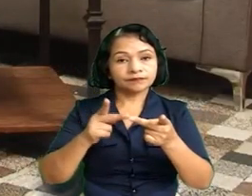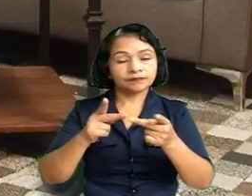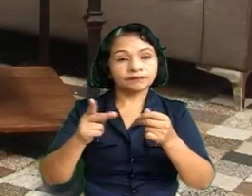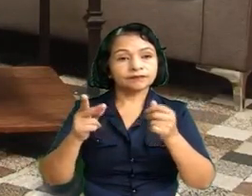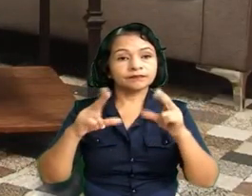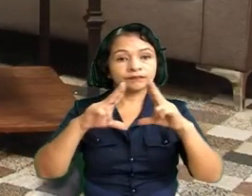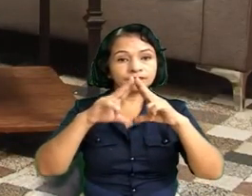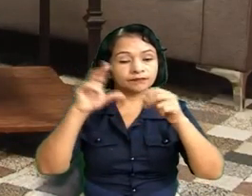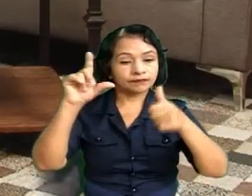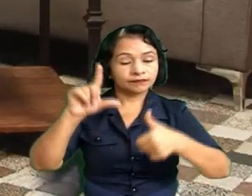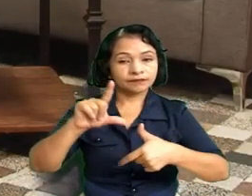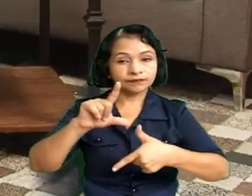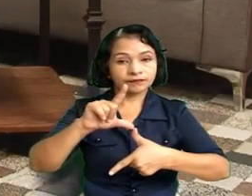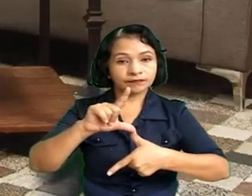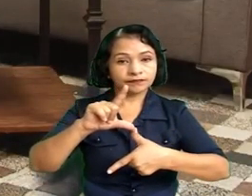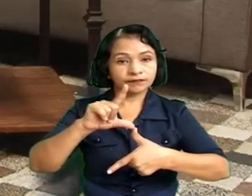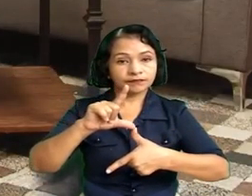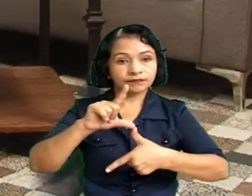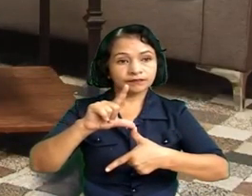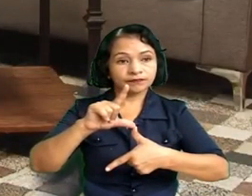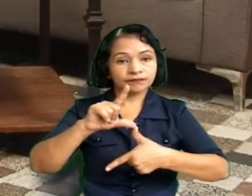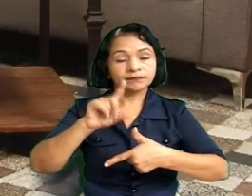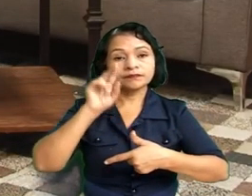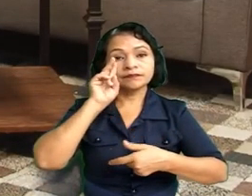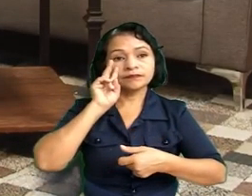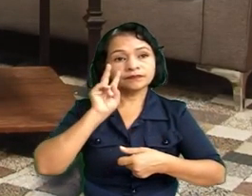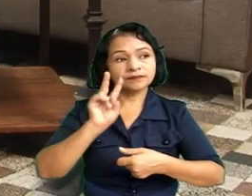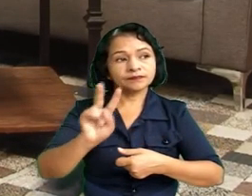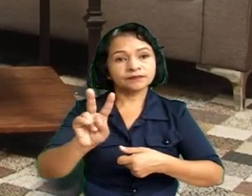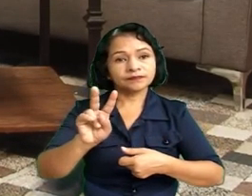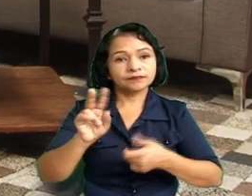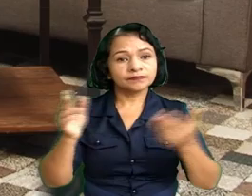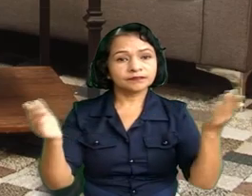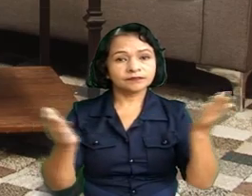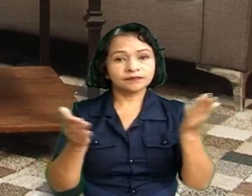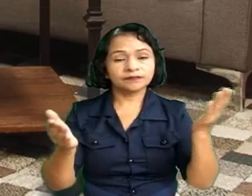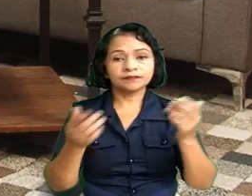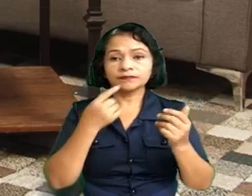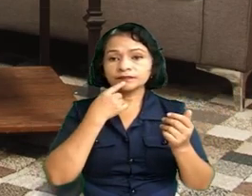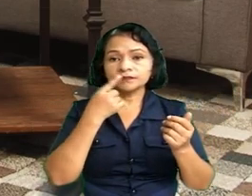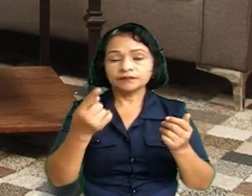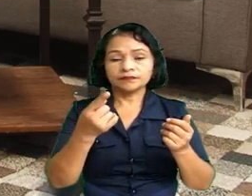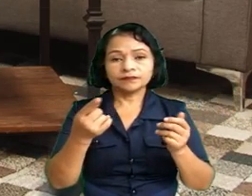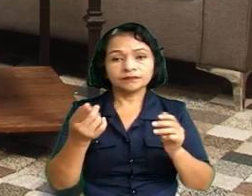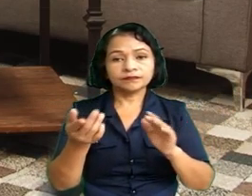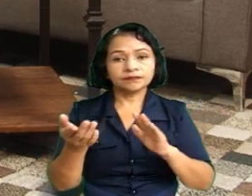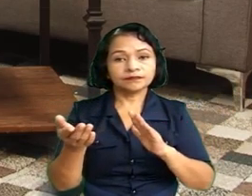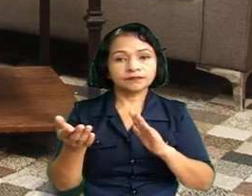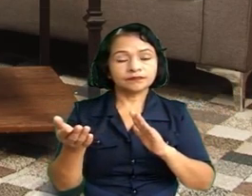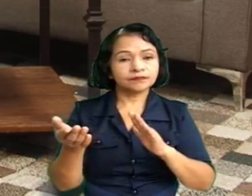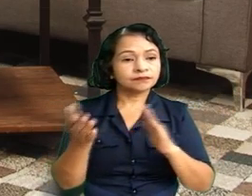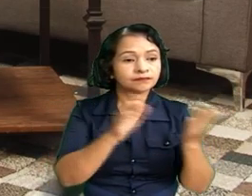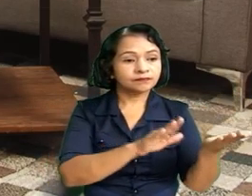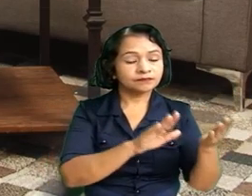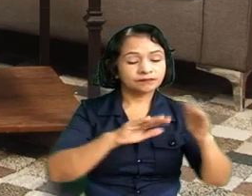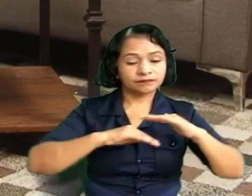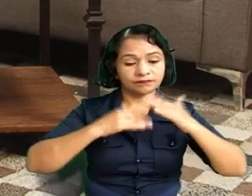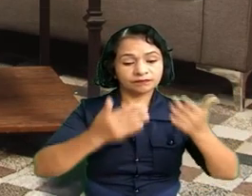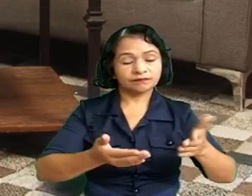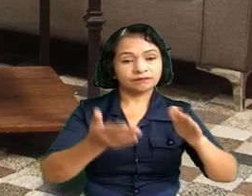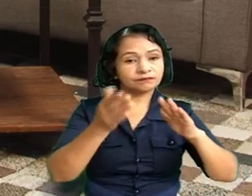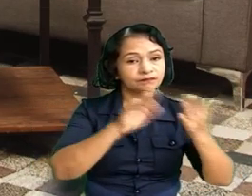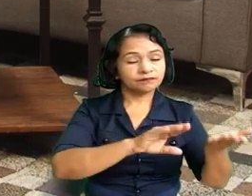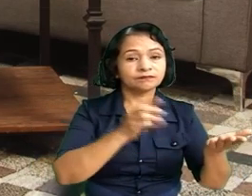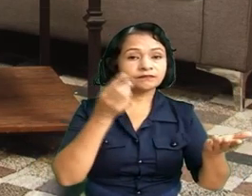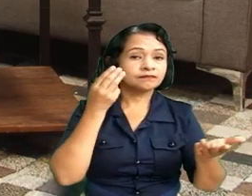de Latinoamérica. Es decir. Está reflejado, como tú dices, la reducción del índice de mortalidad materno.